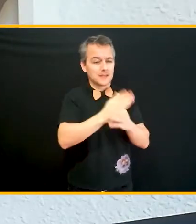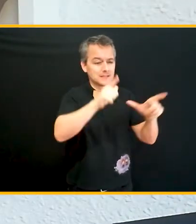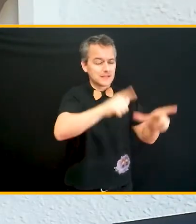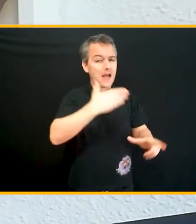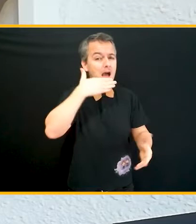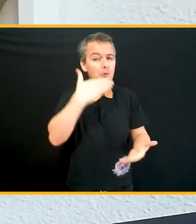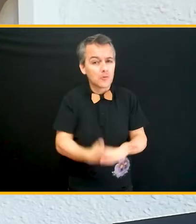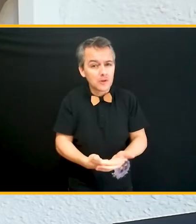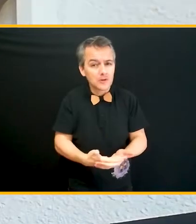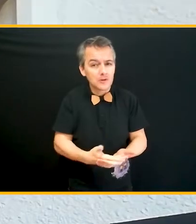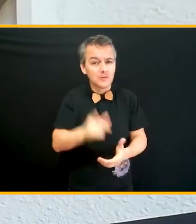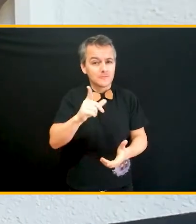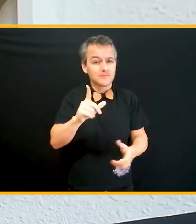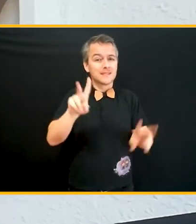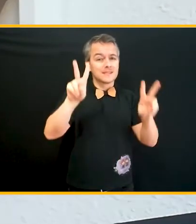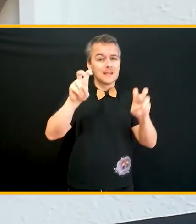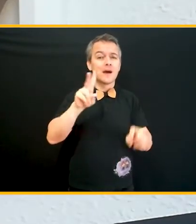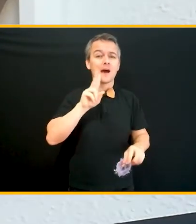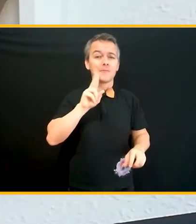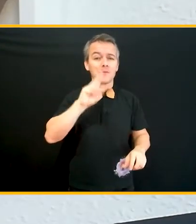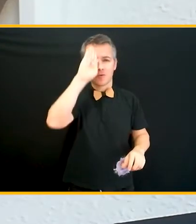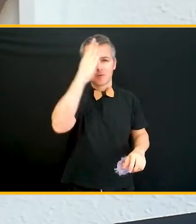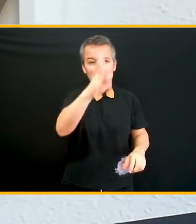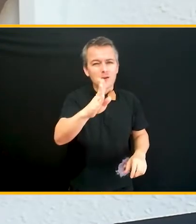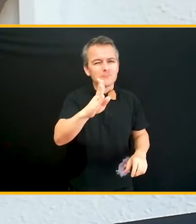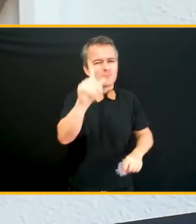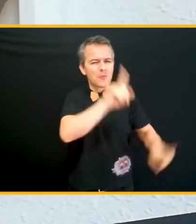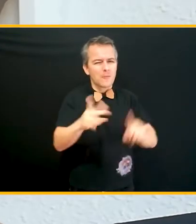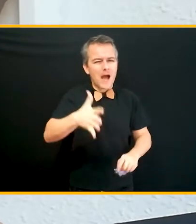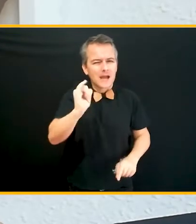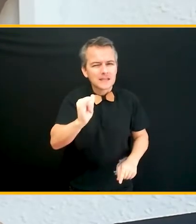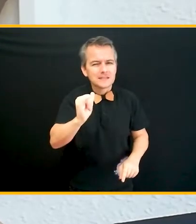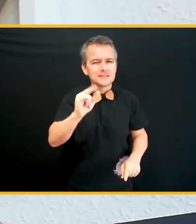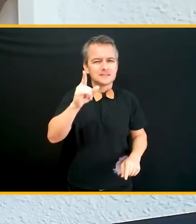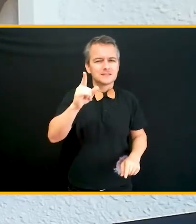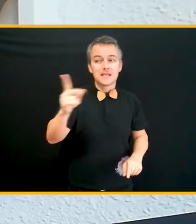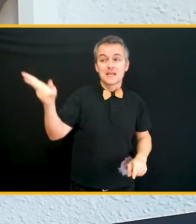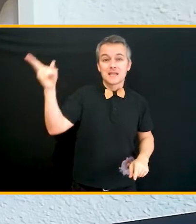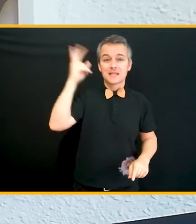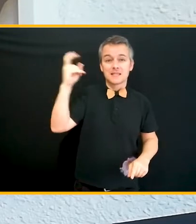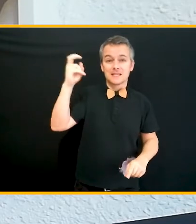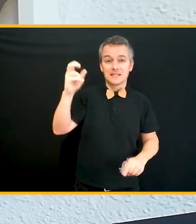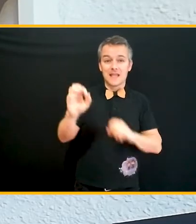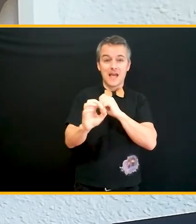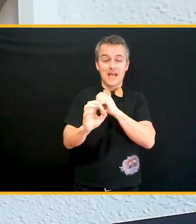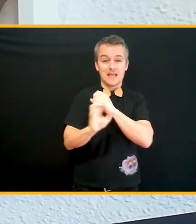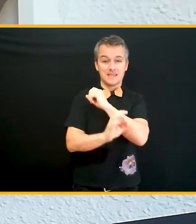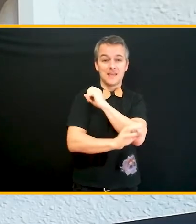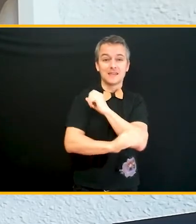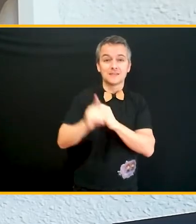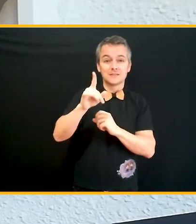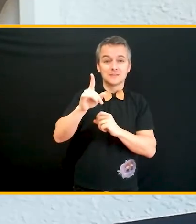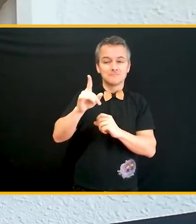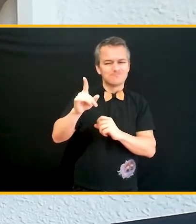le atragantan los verbos irregulares? ¿No le entran los listening? Quizás solo entienda lo que pone en